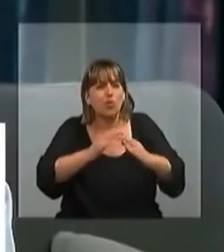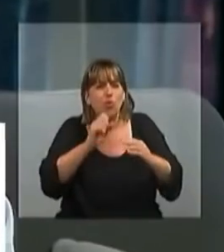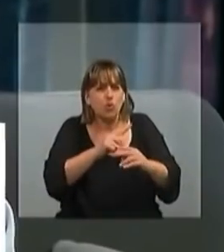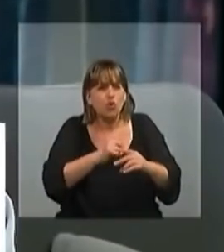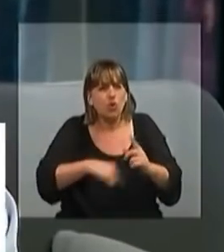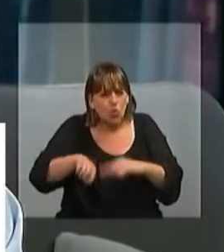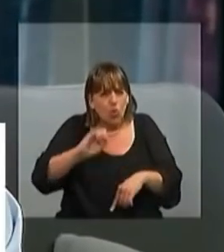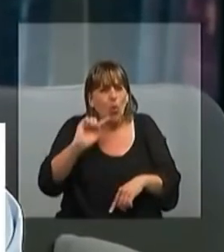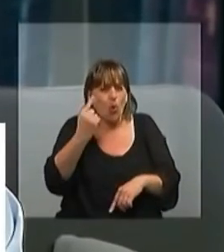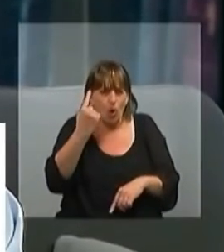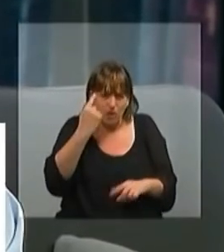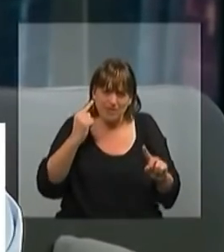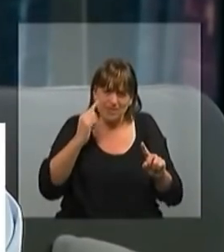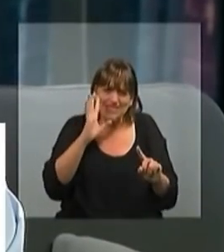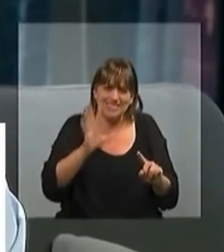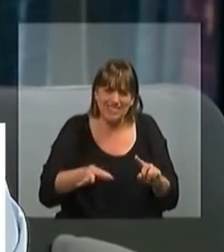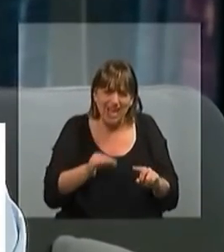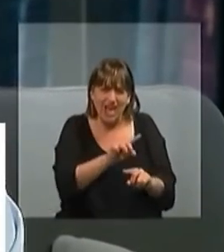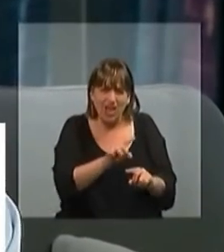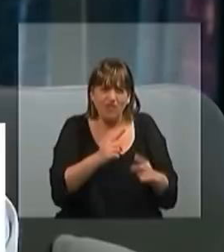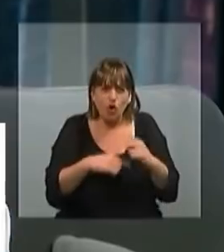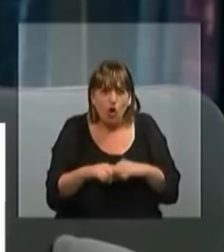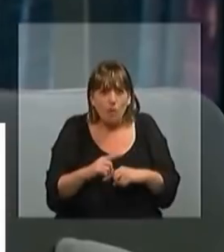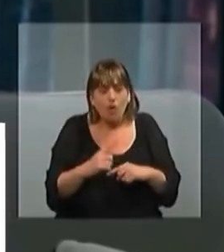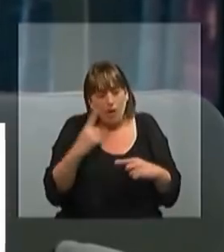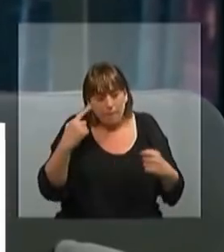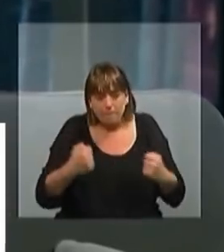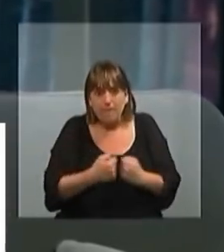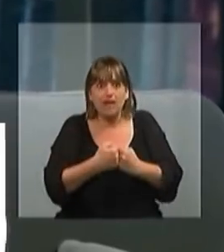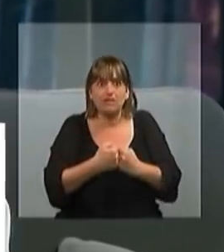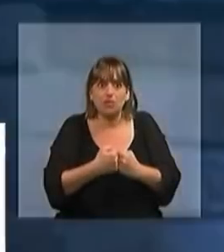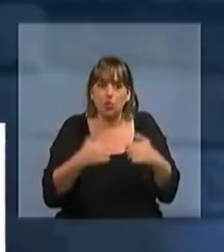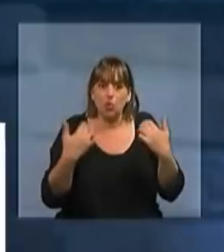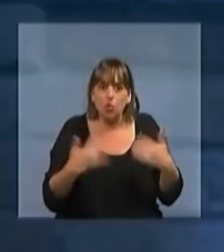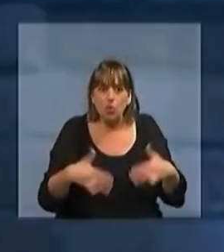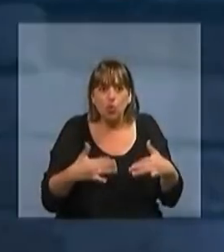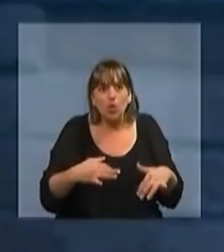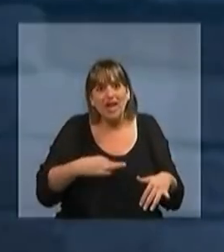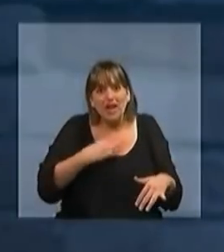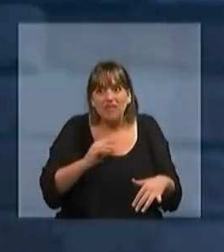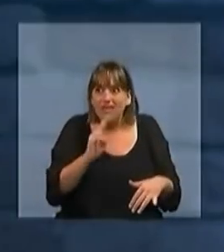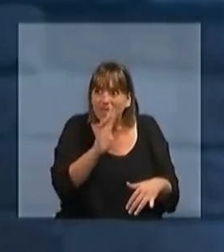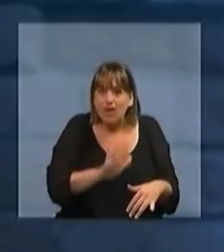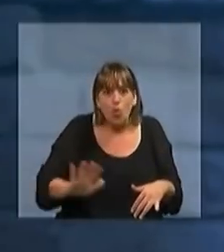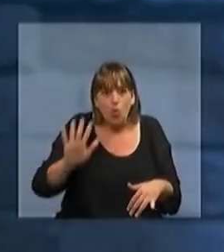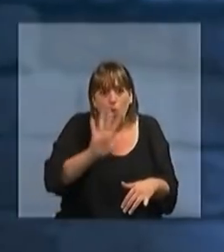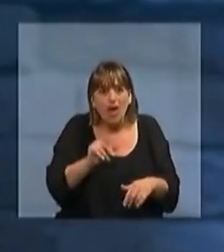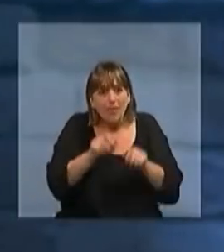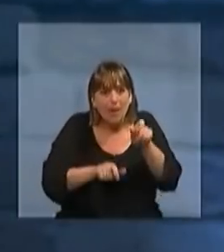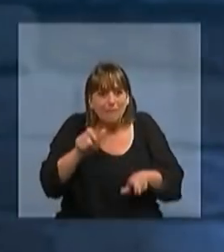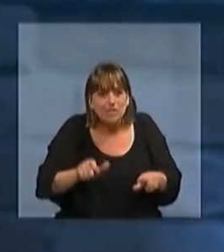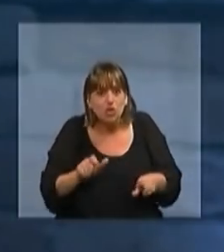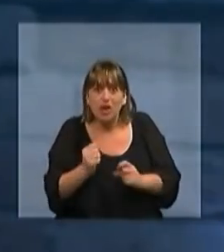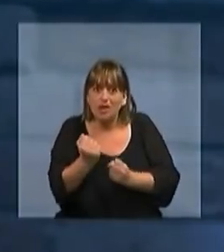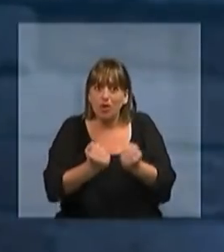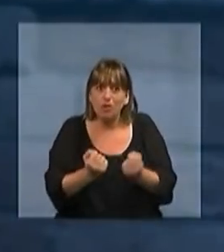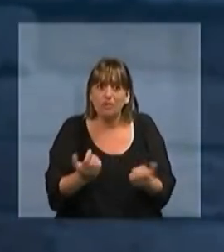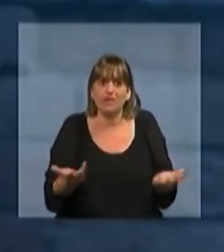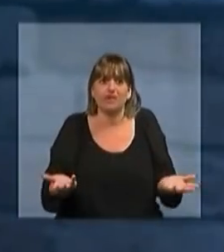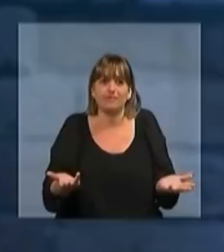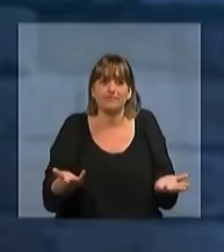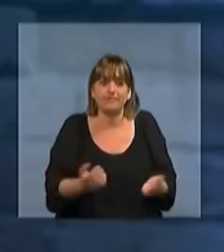¿Sos consciente del impacto que supone esto en la economía del país y en la vida de los uruguayos? Soy consciente. ¿Qué le decís a la gente? Y que vamos